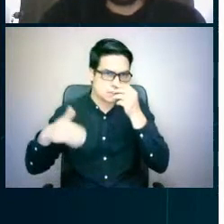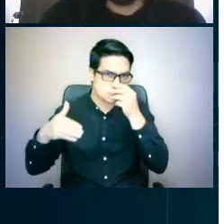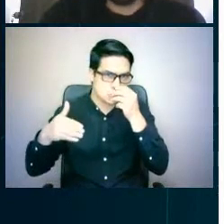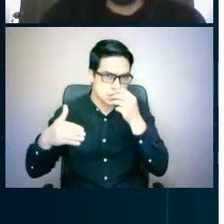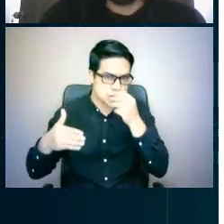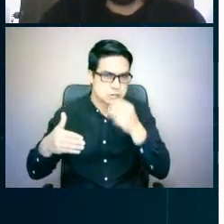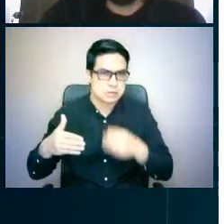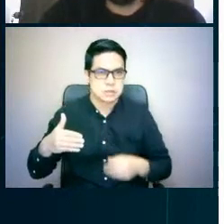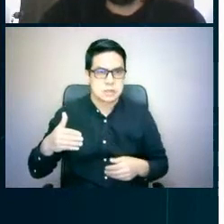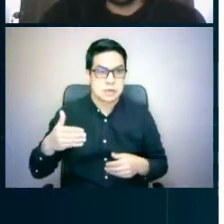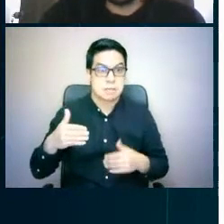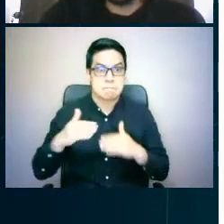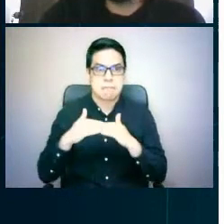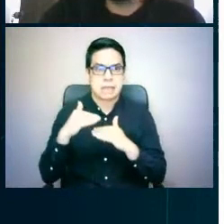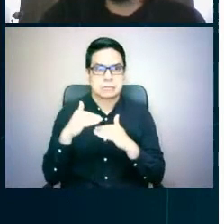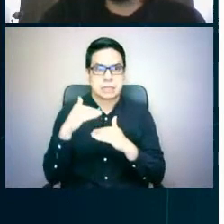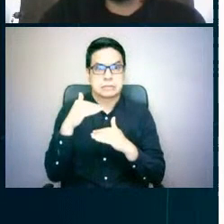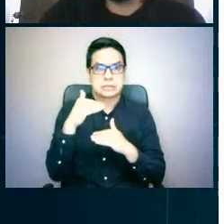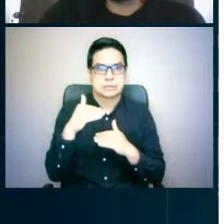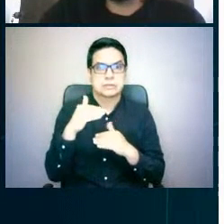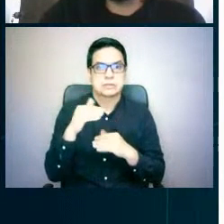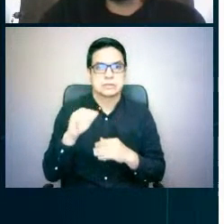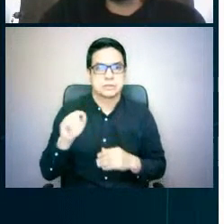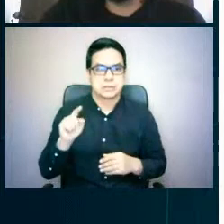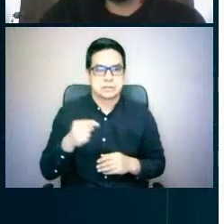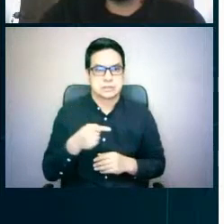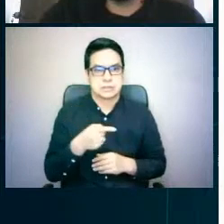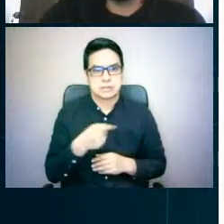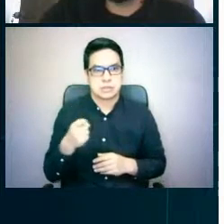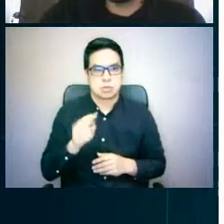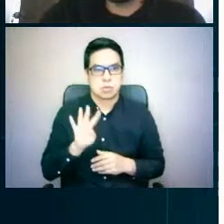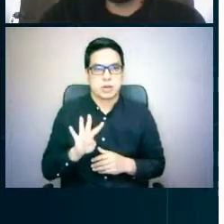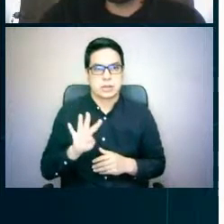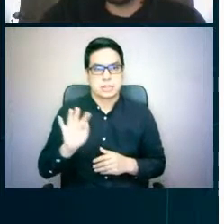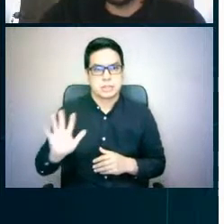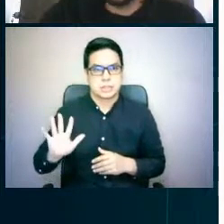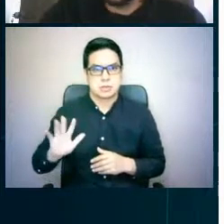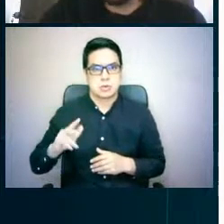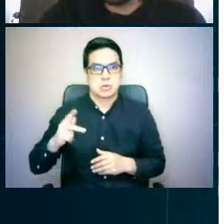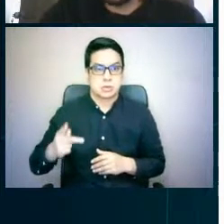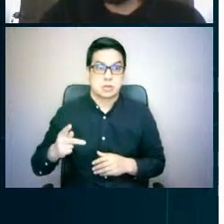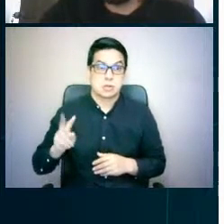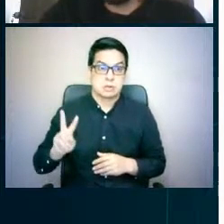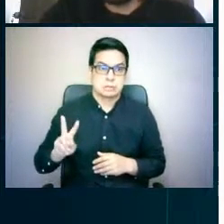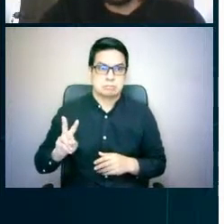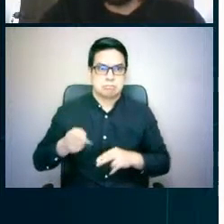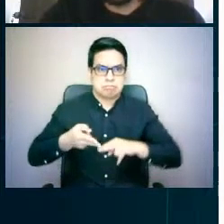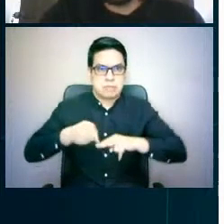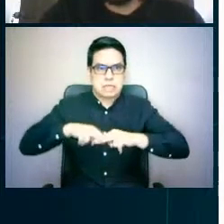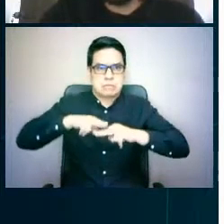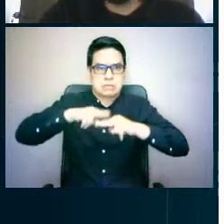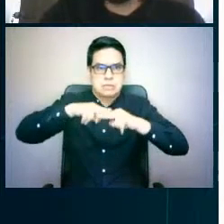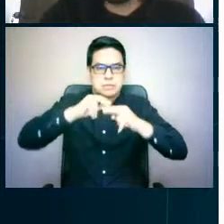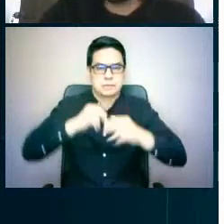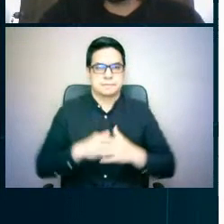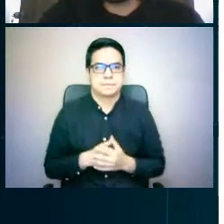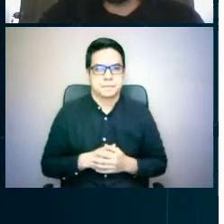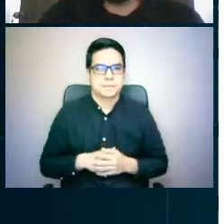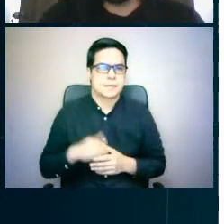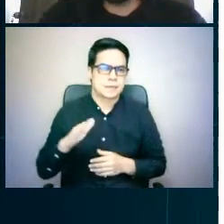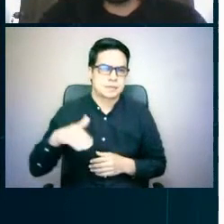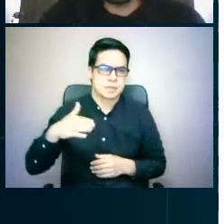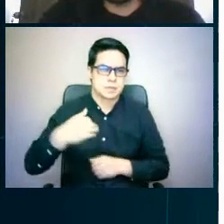ya llegan a 145 en el año 2015. En el año 2019 ya